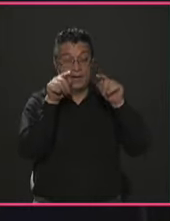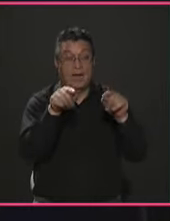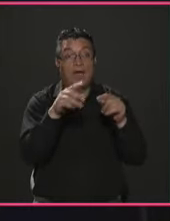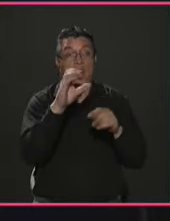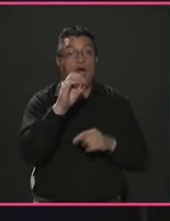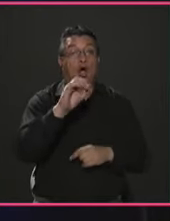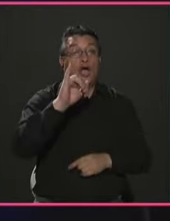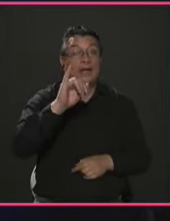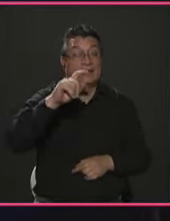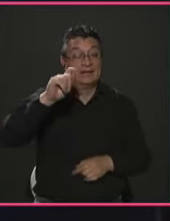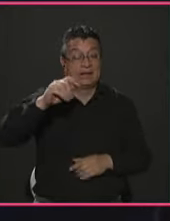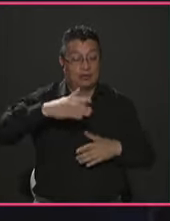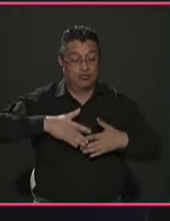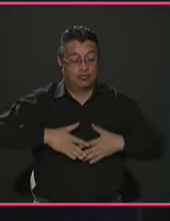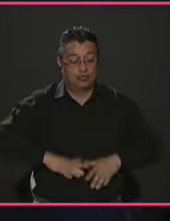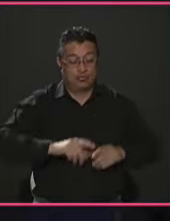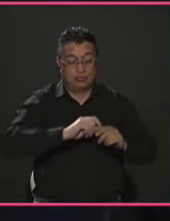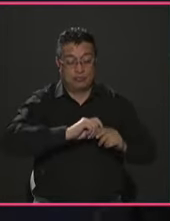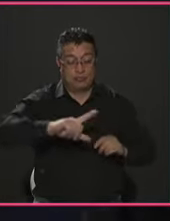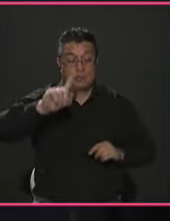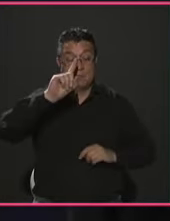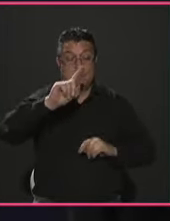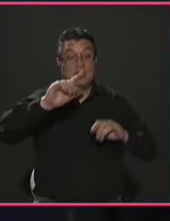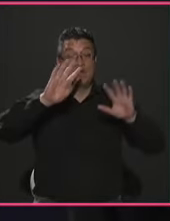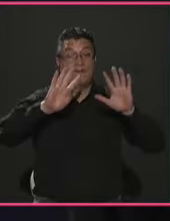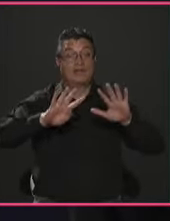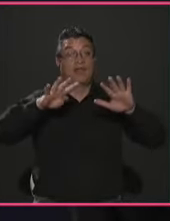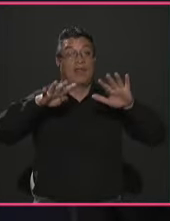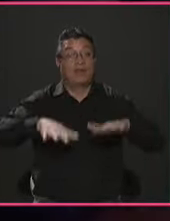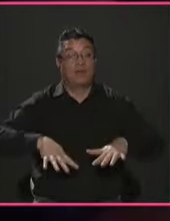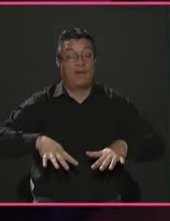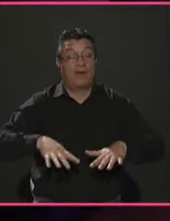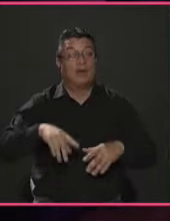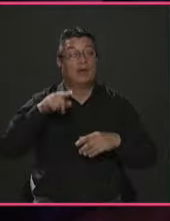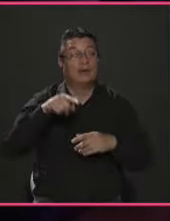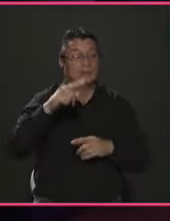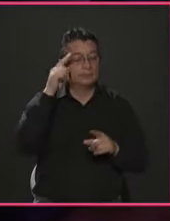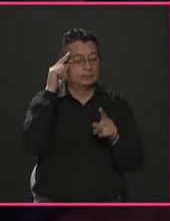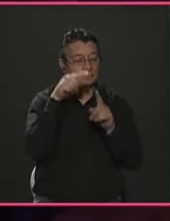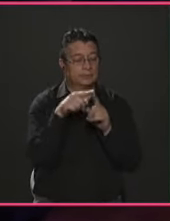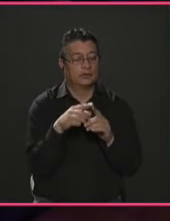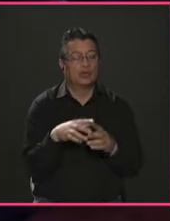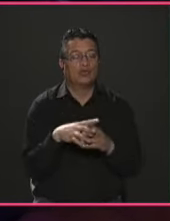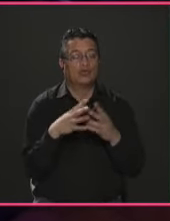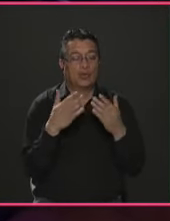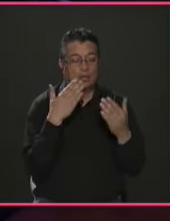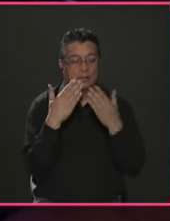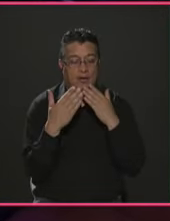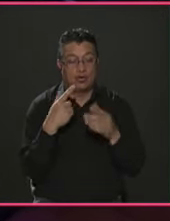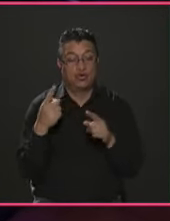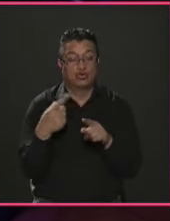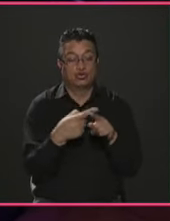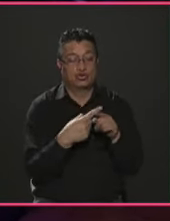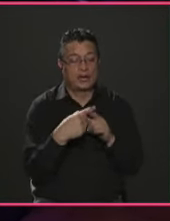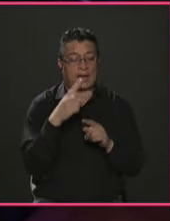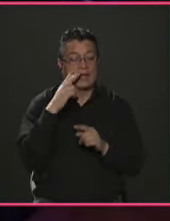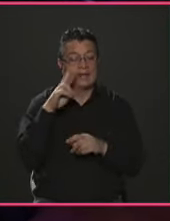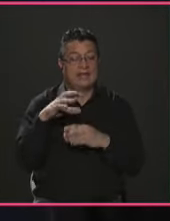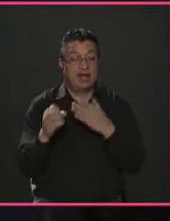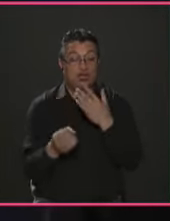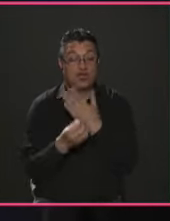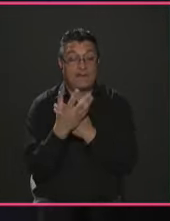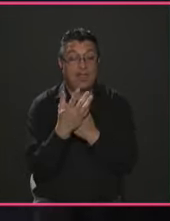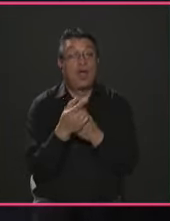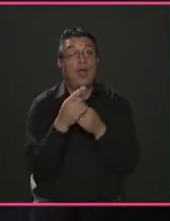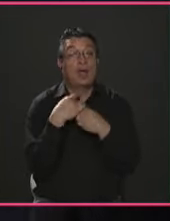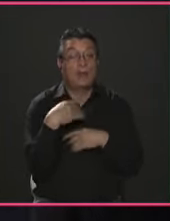la oit en 1919 Sí con un elemento como el diálogo social como elemento innovador nos